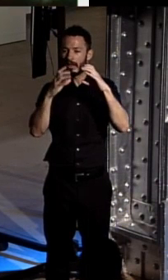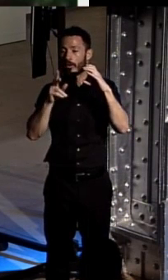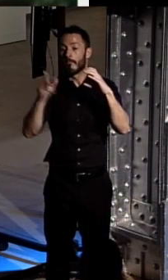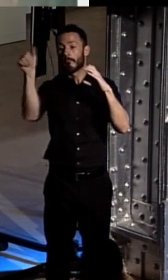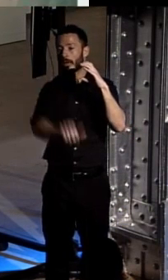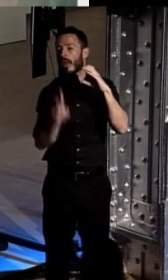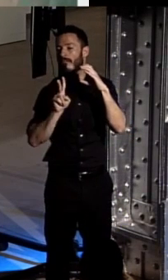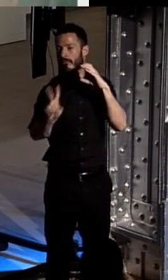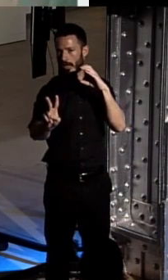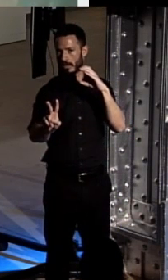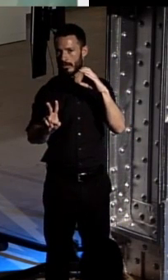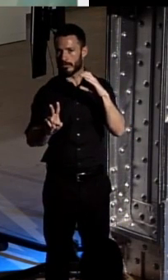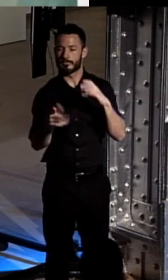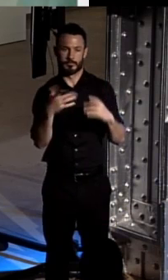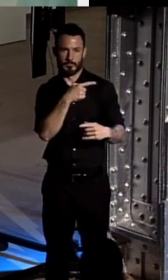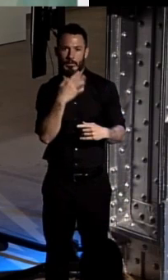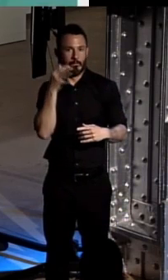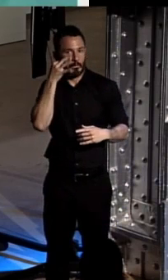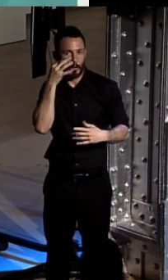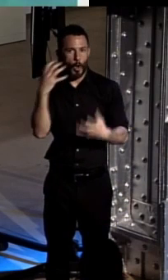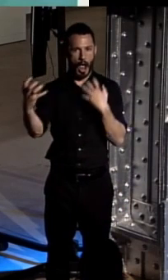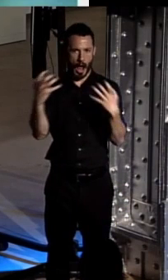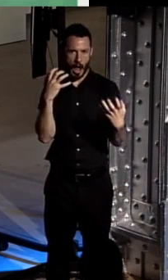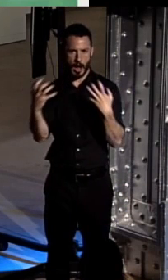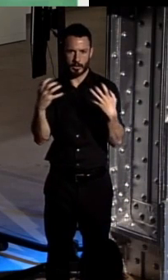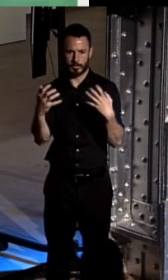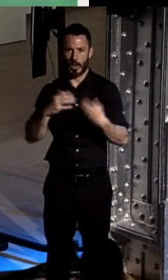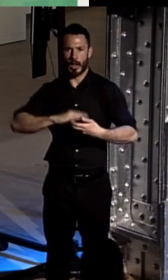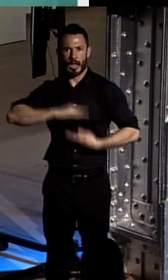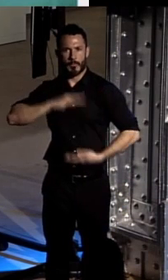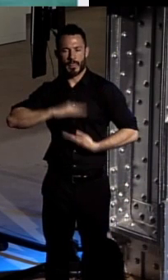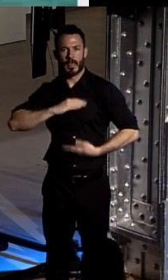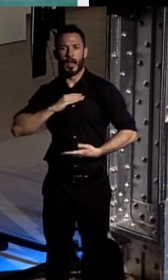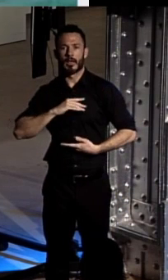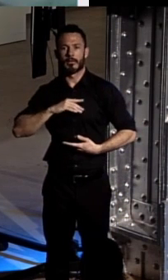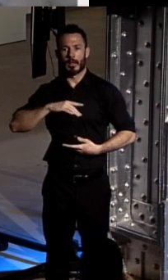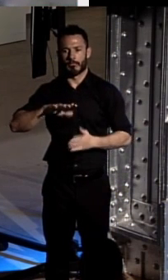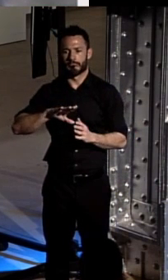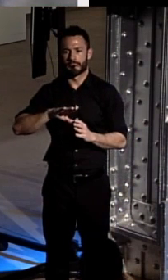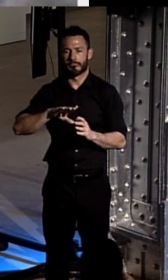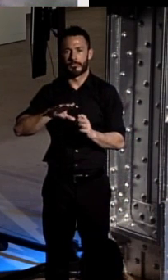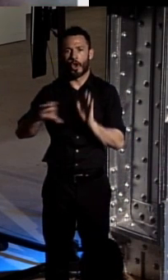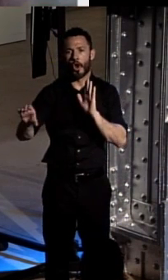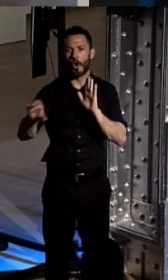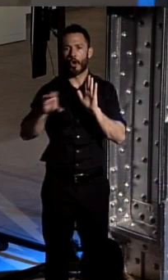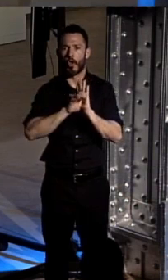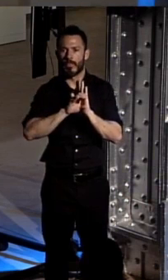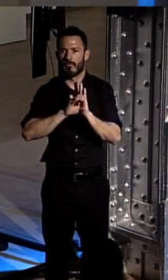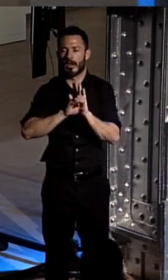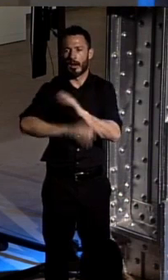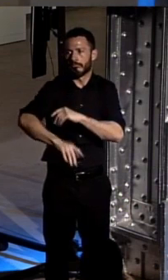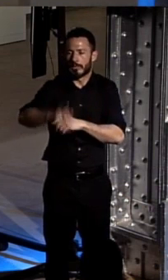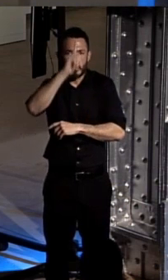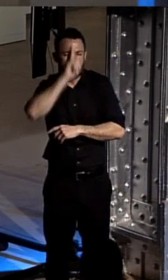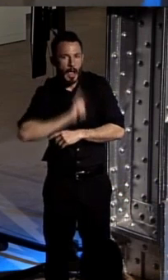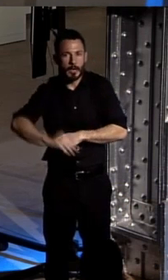esencialmente el estado del arte, de dónde está la capacidad de codificar imágenes, pensamientos, formas, recuerdos o lo que